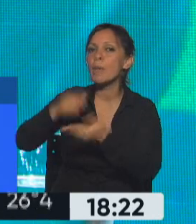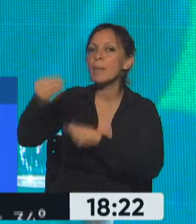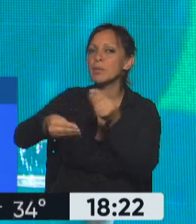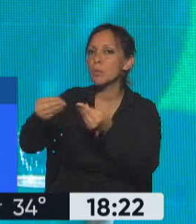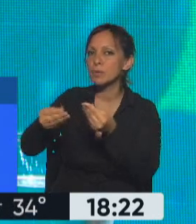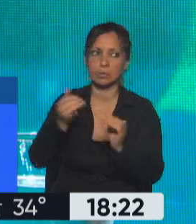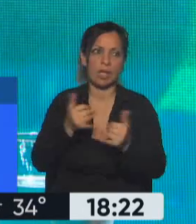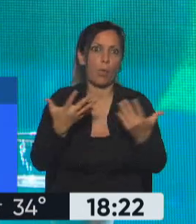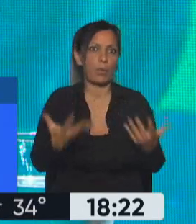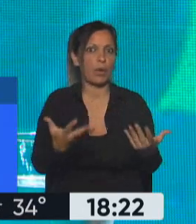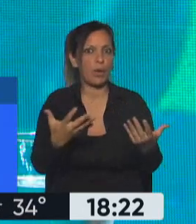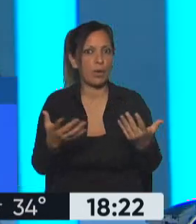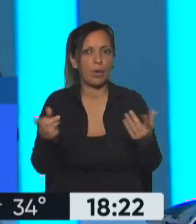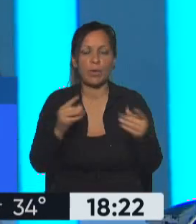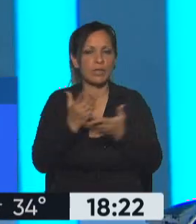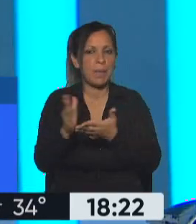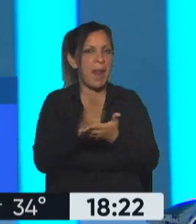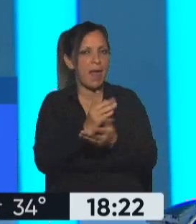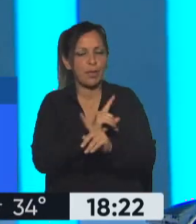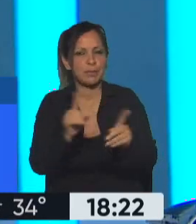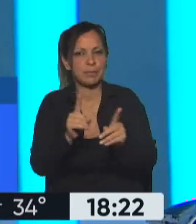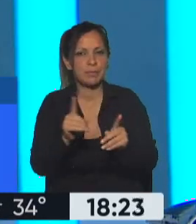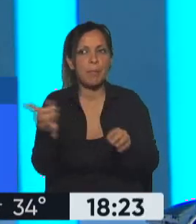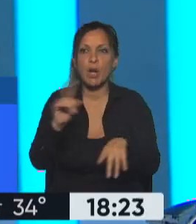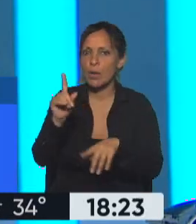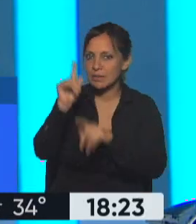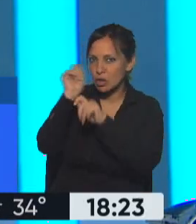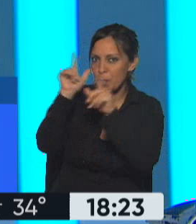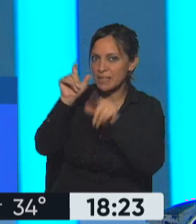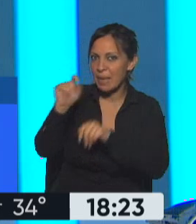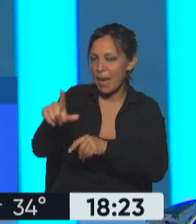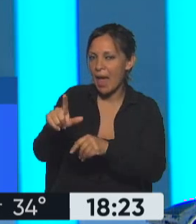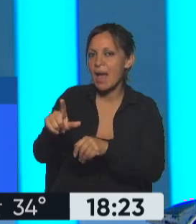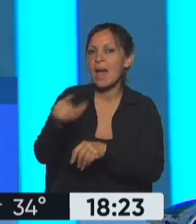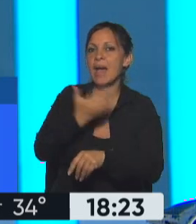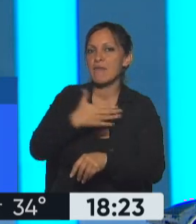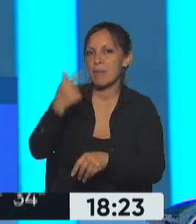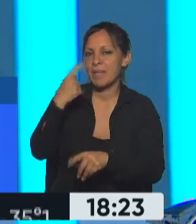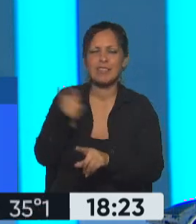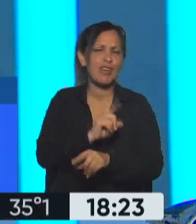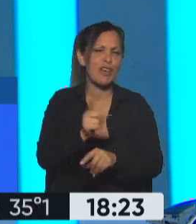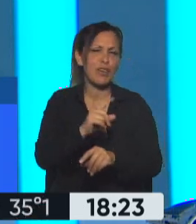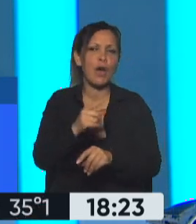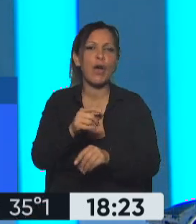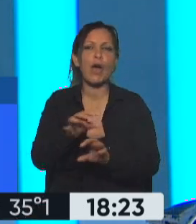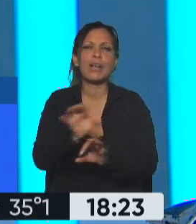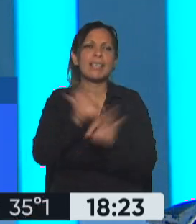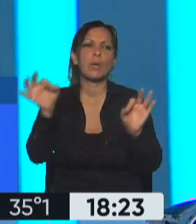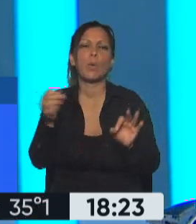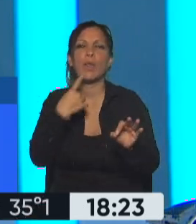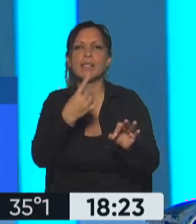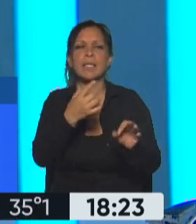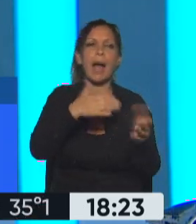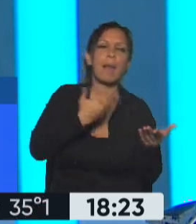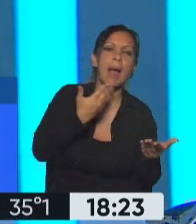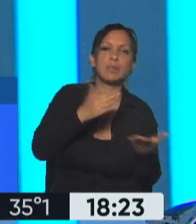mí no me cabe duda, no son públicas las negociaciones. No se va a llevar una sorpresa el Fondo Monetario Internacional. Ninguna de las partes dice hablamos de esto, nos pusimos de acuerdo en esto,